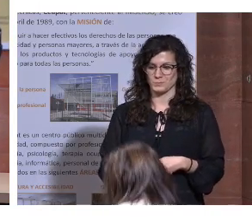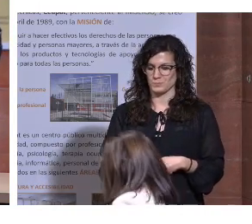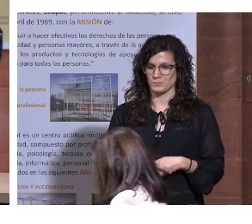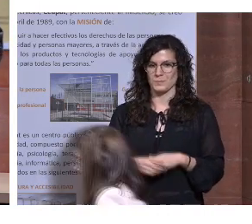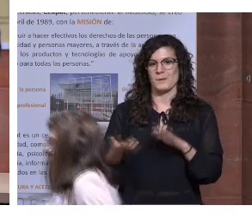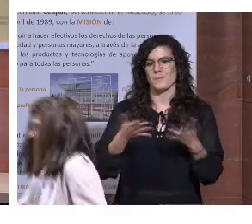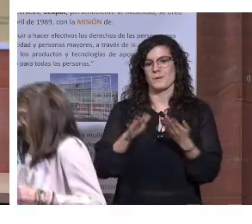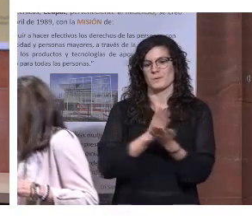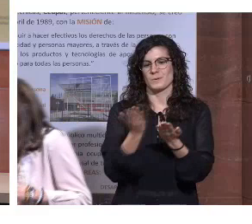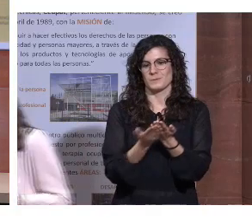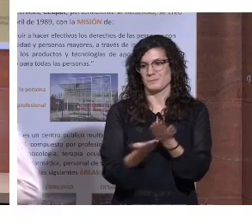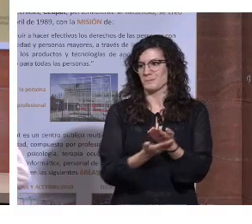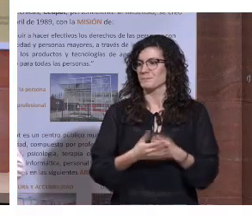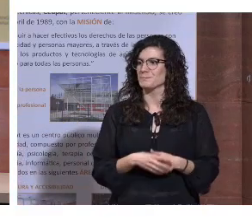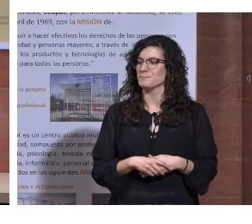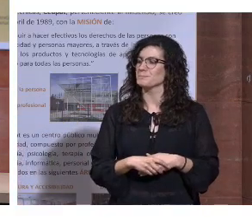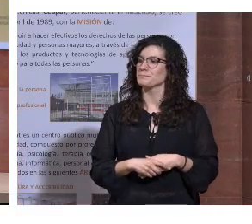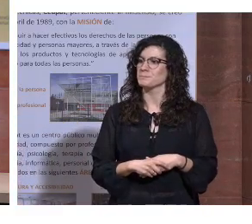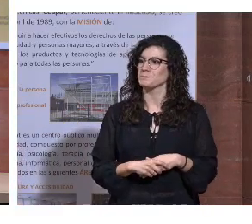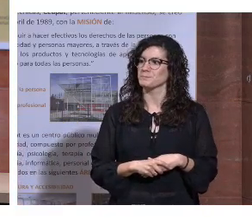Más o menos para perder la carta.